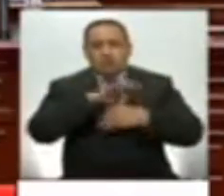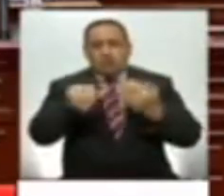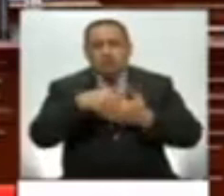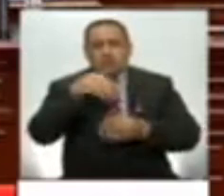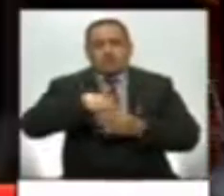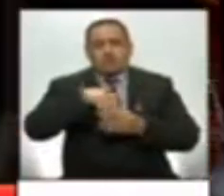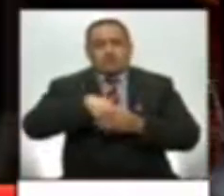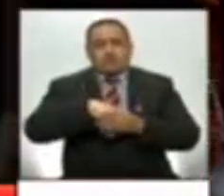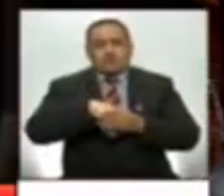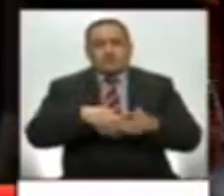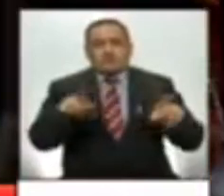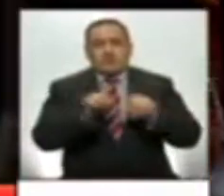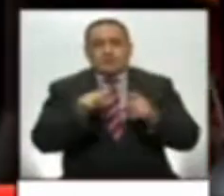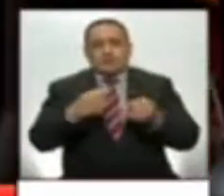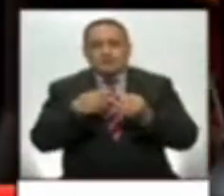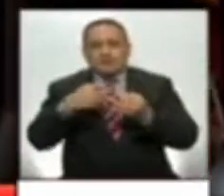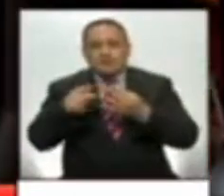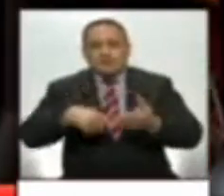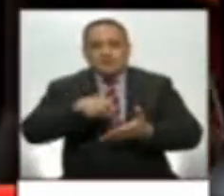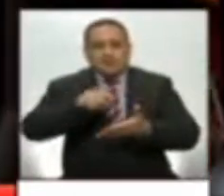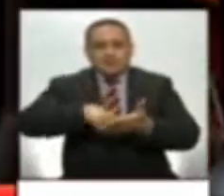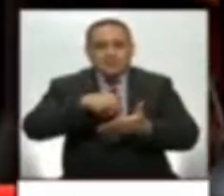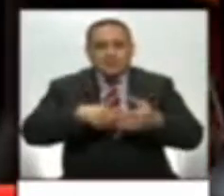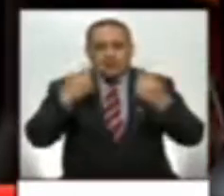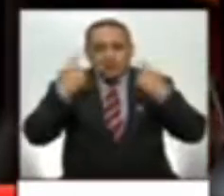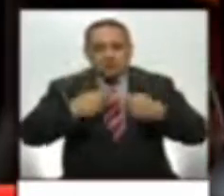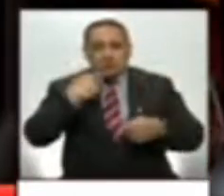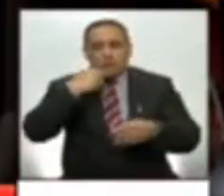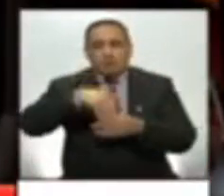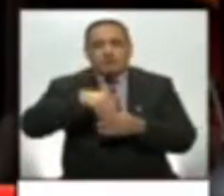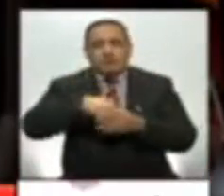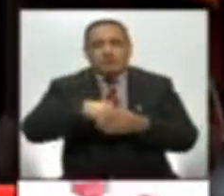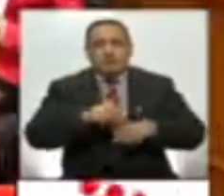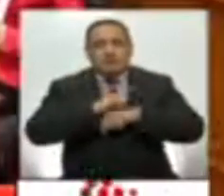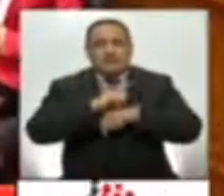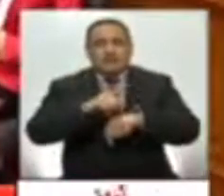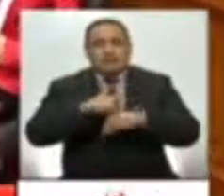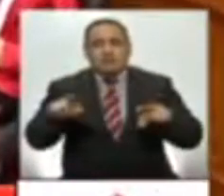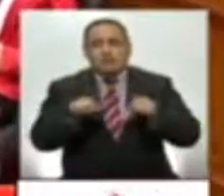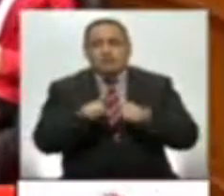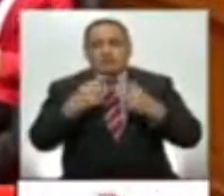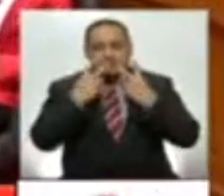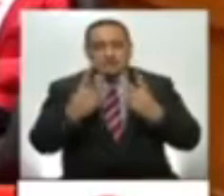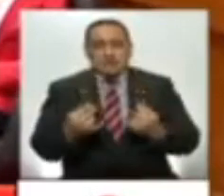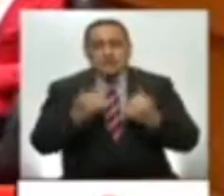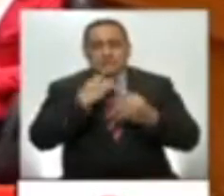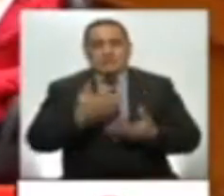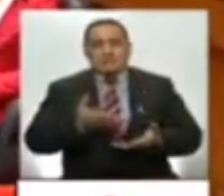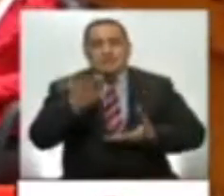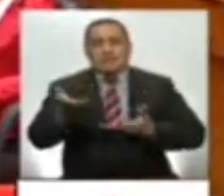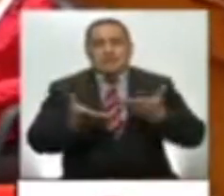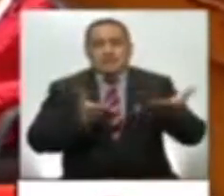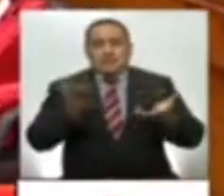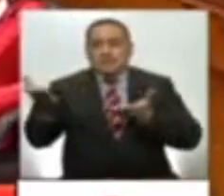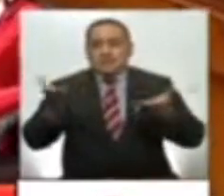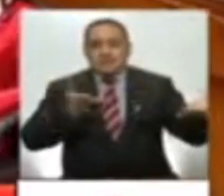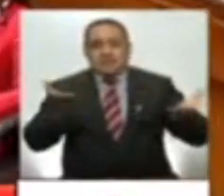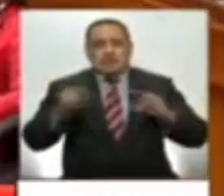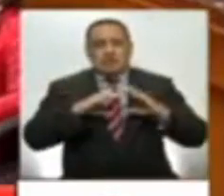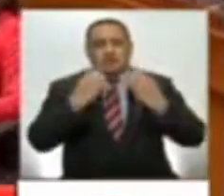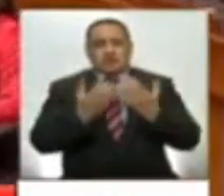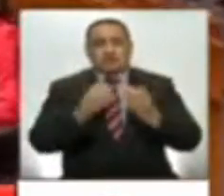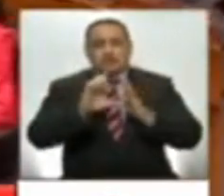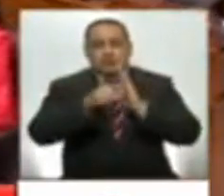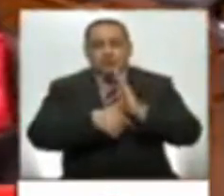acto electoral. Los escrutadores firmarán las cédulas de votación y de inmediato estas serán distribuidas entre los congresistas.